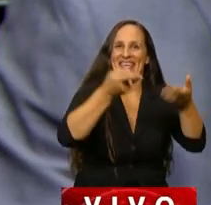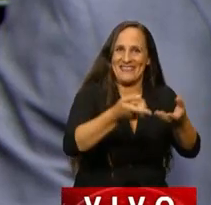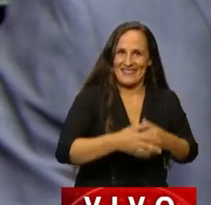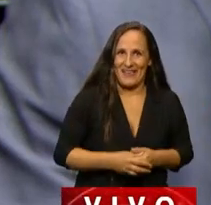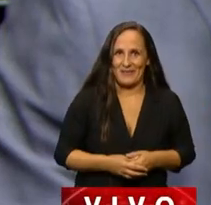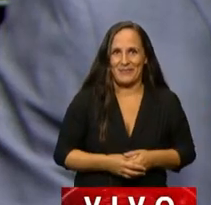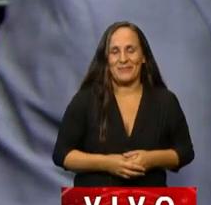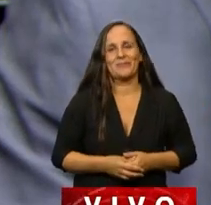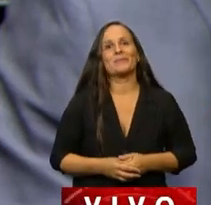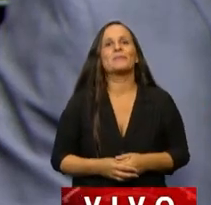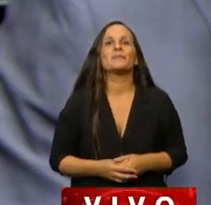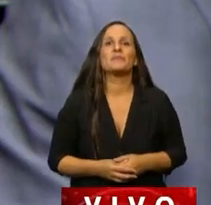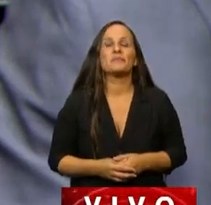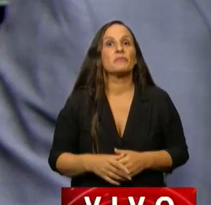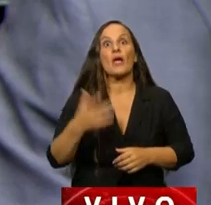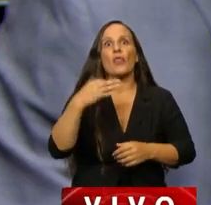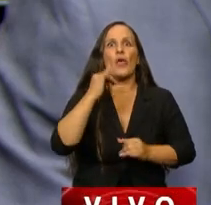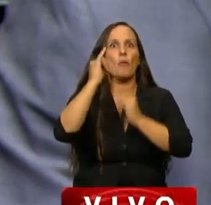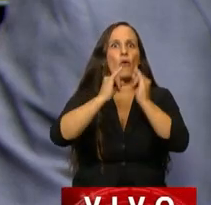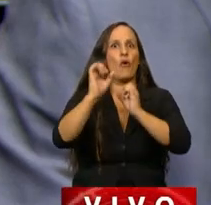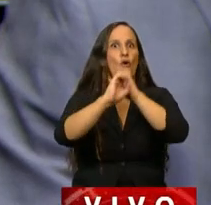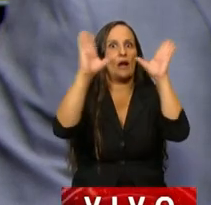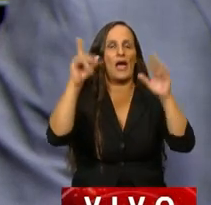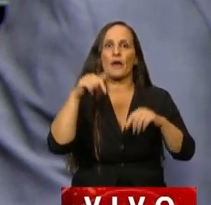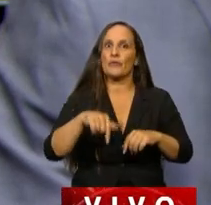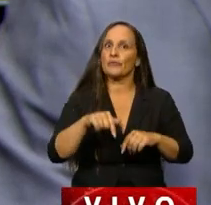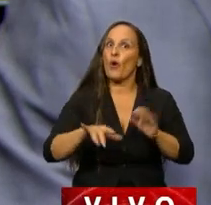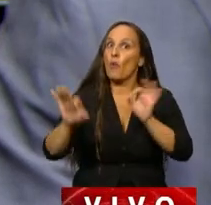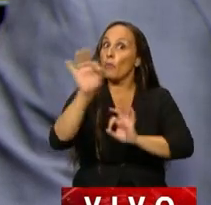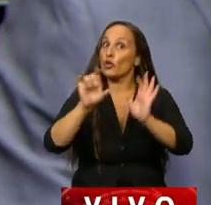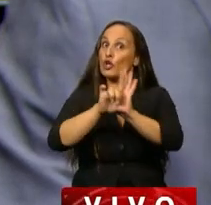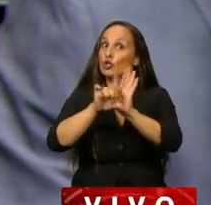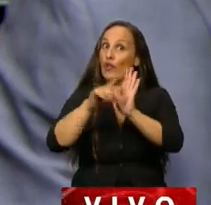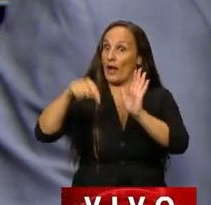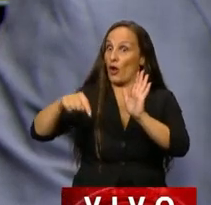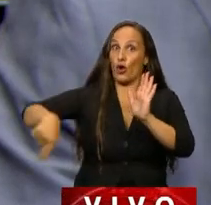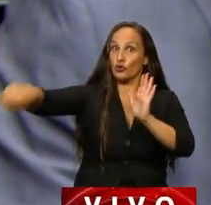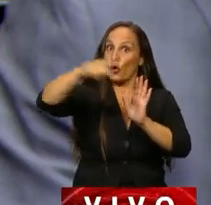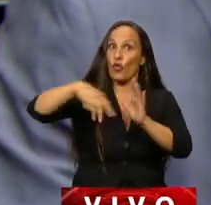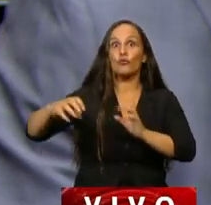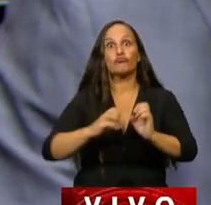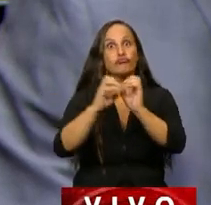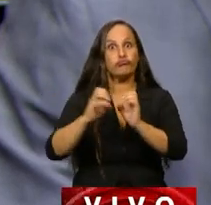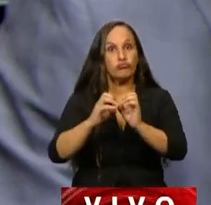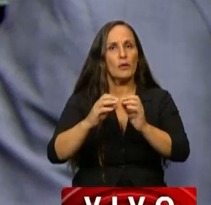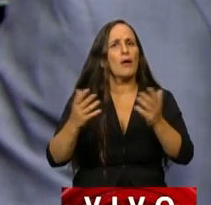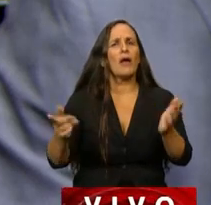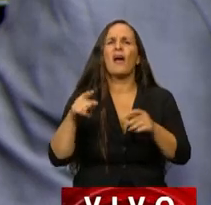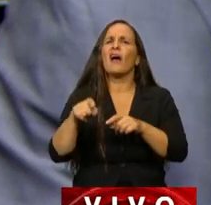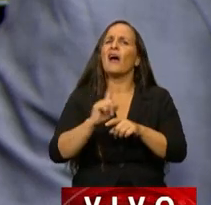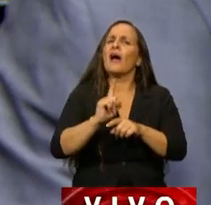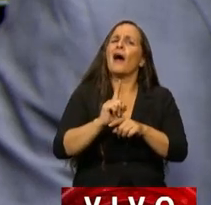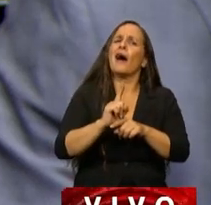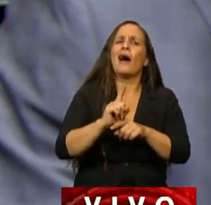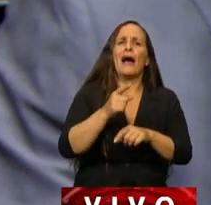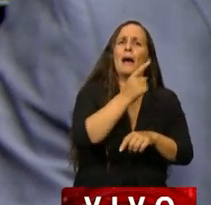declarar que el proyecto de ley que hoy sometemos a consideración en nada invalida lo dispuesto